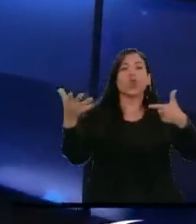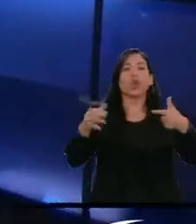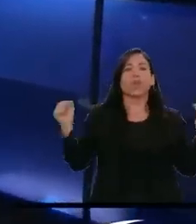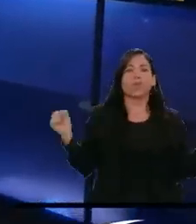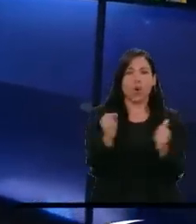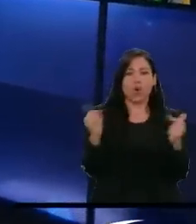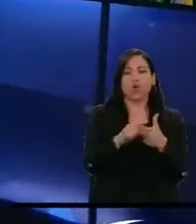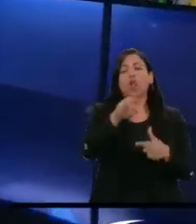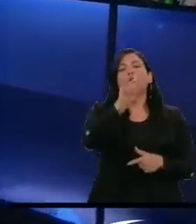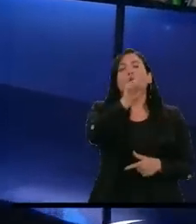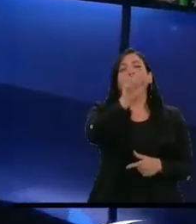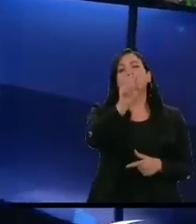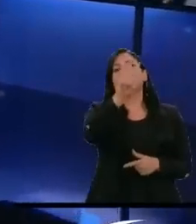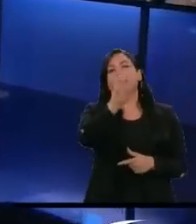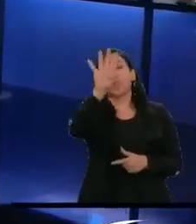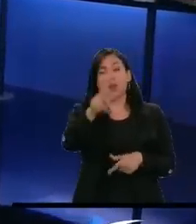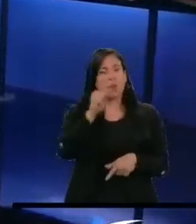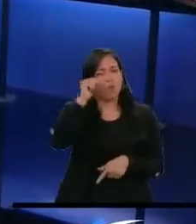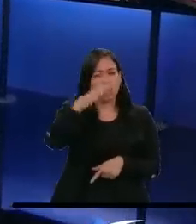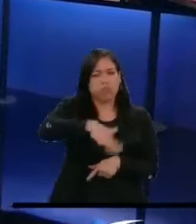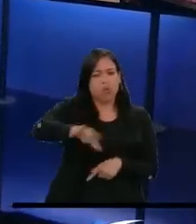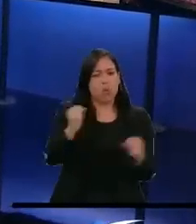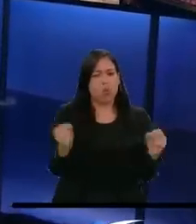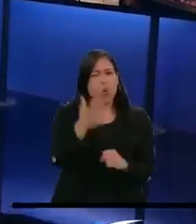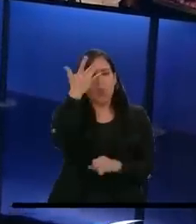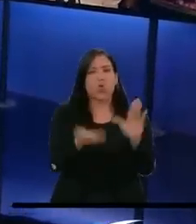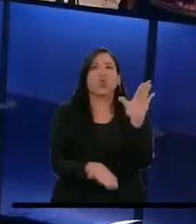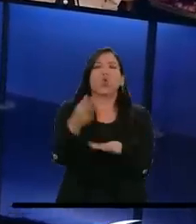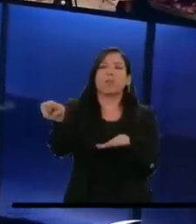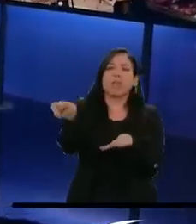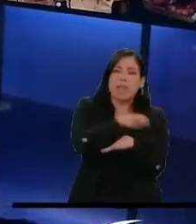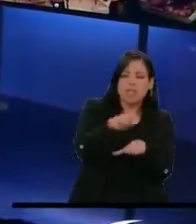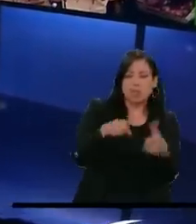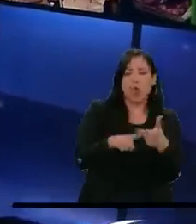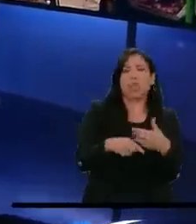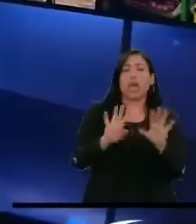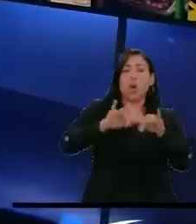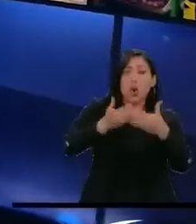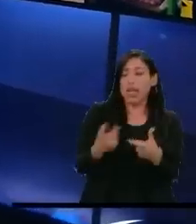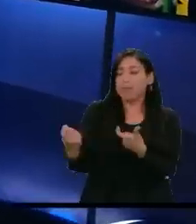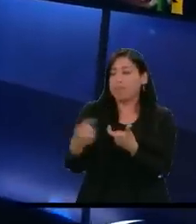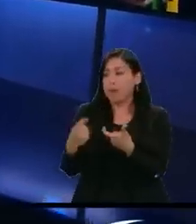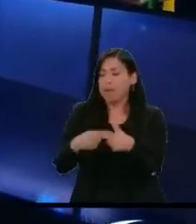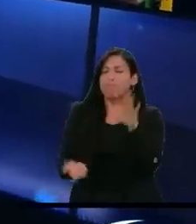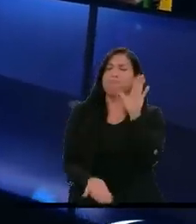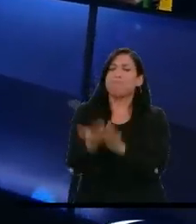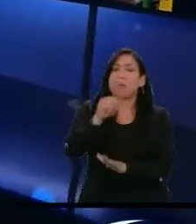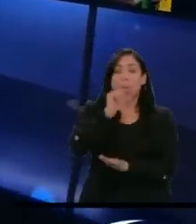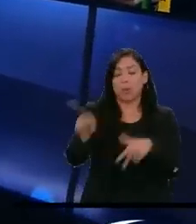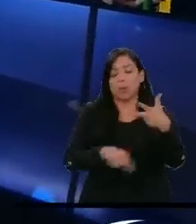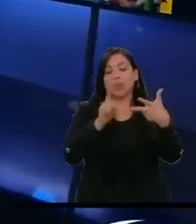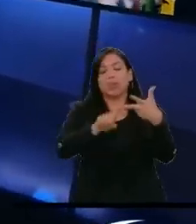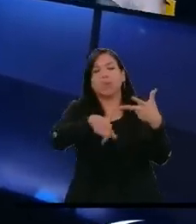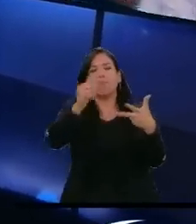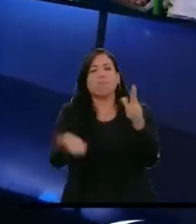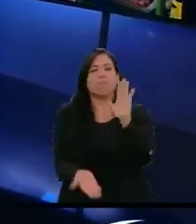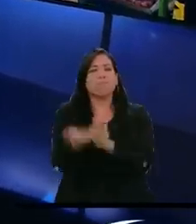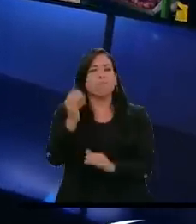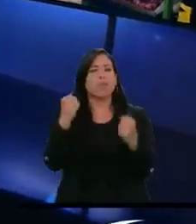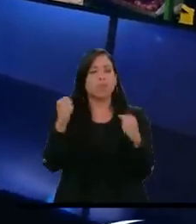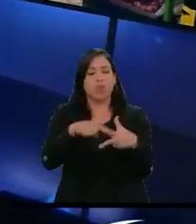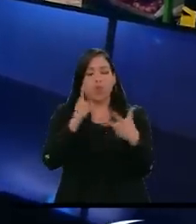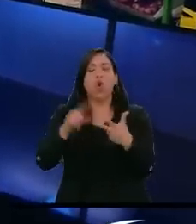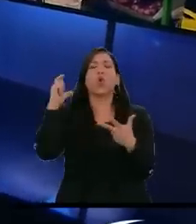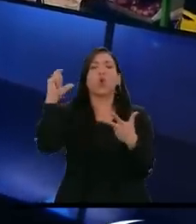con 1,89%. Y las razones en Bogotá, el transporte, la educación y la inscripción de matrículas. La tercera con mayor aumento